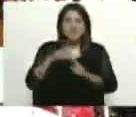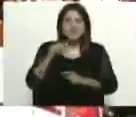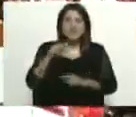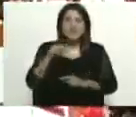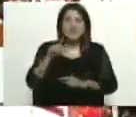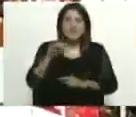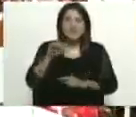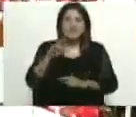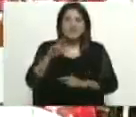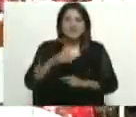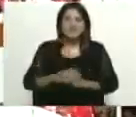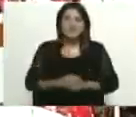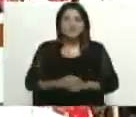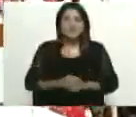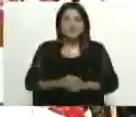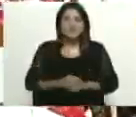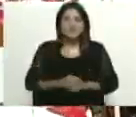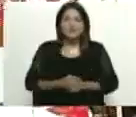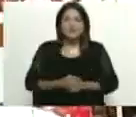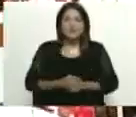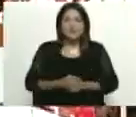VC Carabobo,